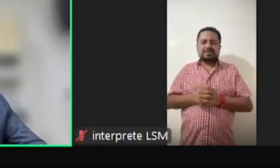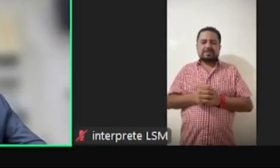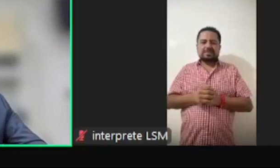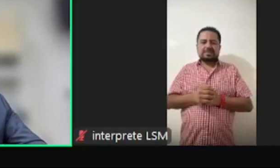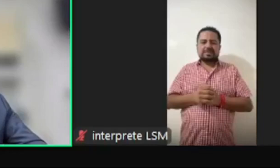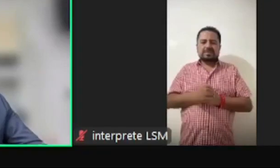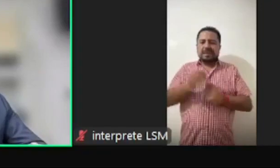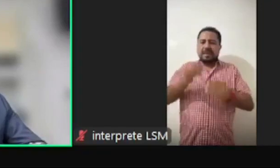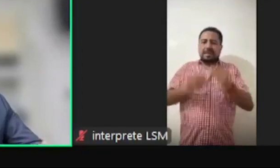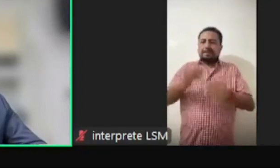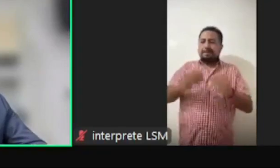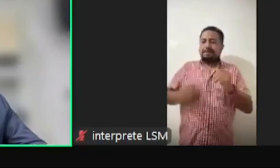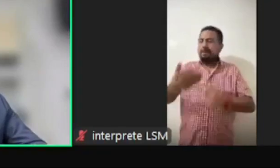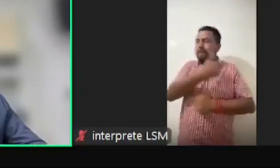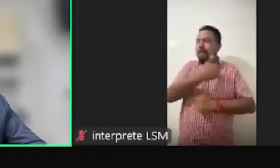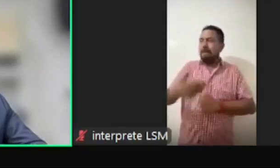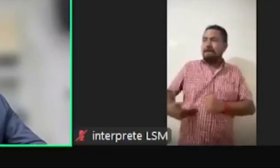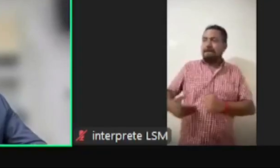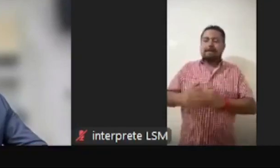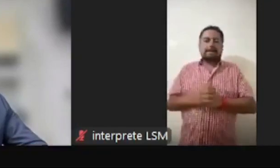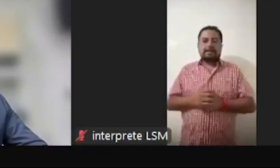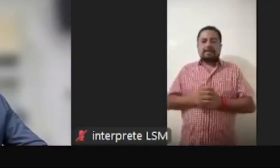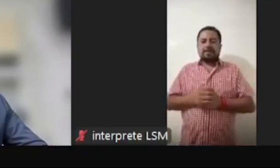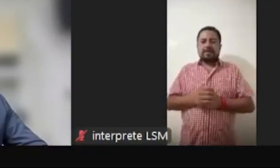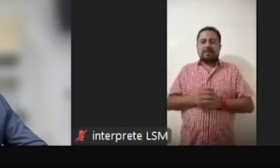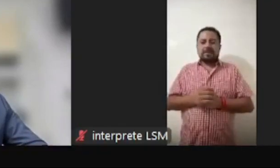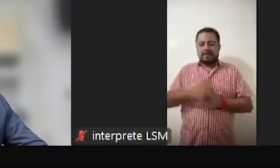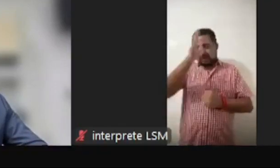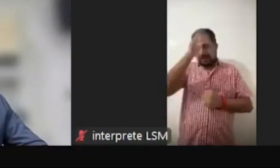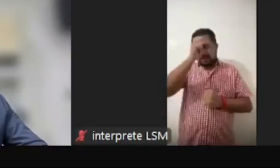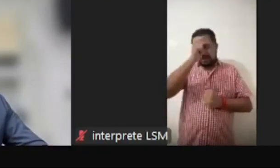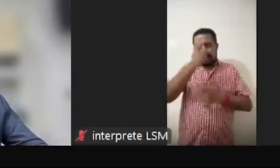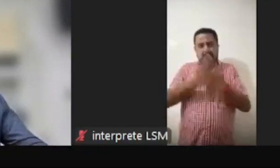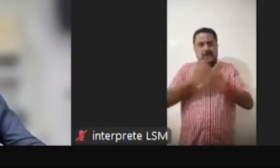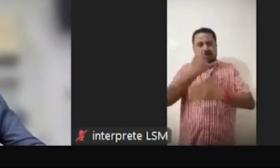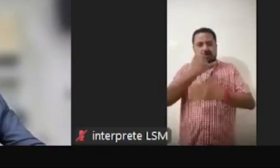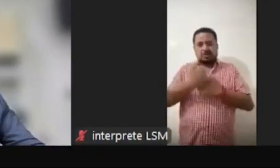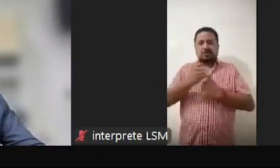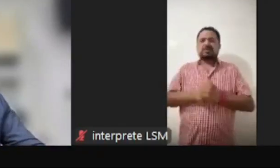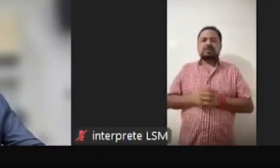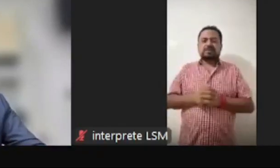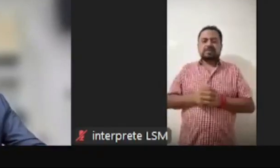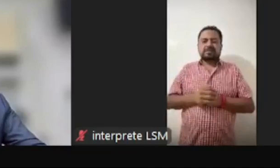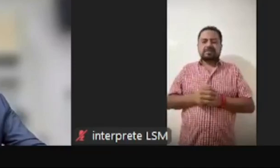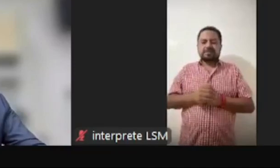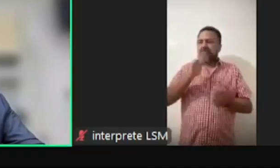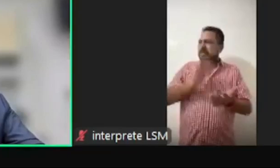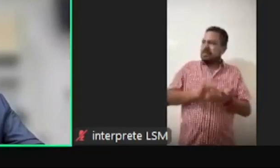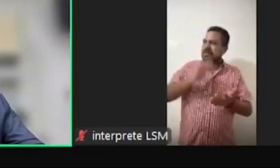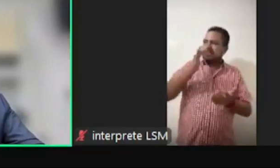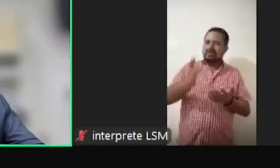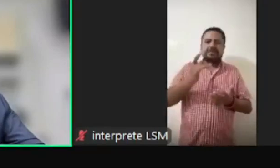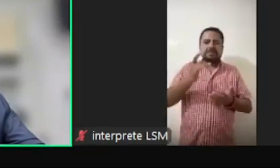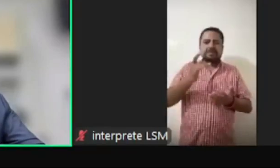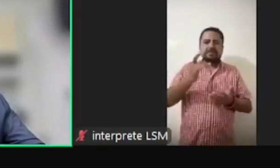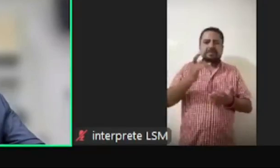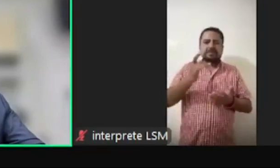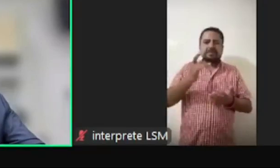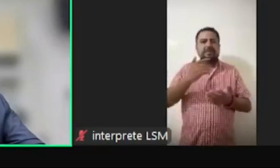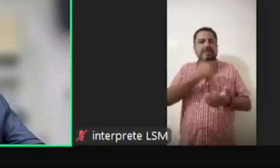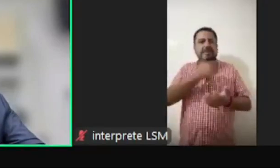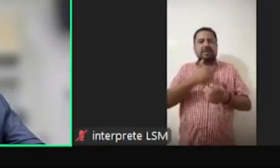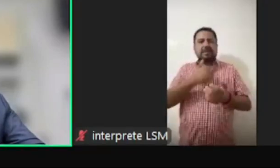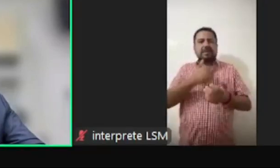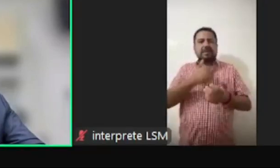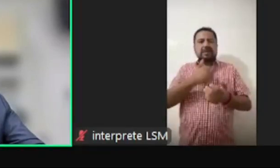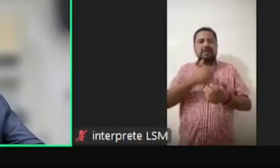Magistrada ponente Evelyn Rodríguez Chinol. A favor del proyecto. Gracias, magistrada, magistrada presidenta, magistradas, magistrado. El proyecto